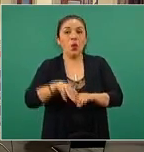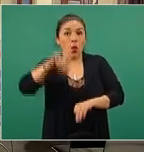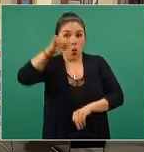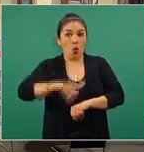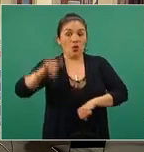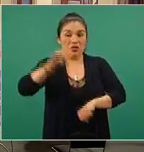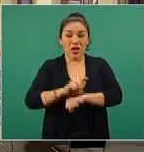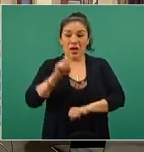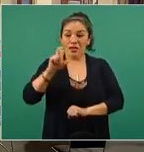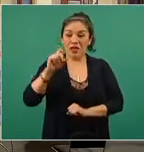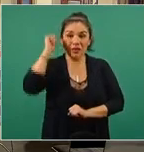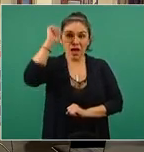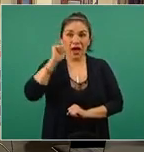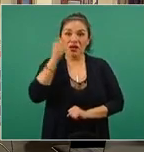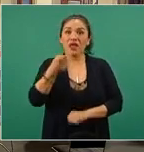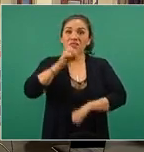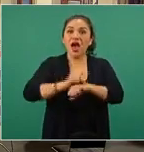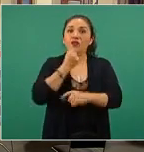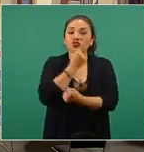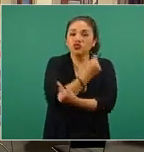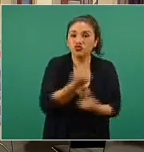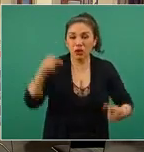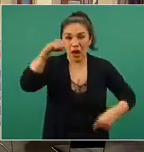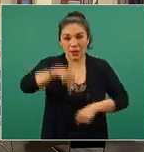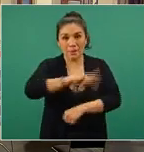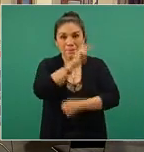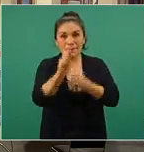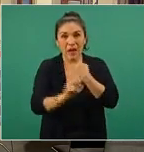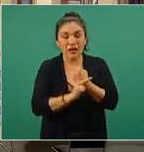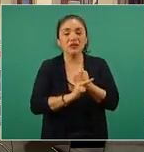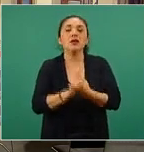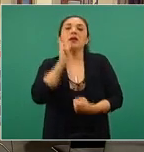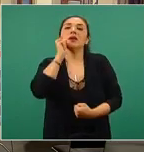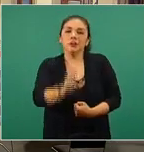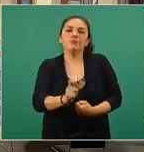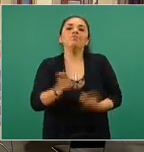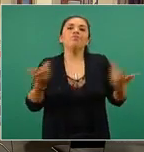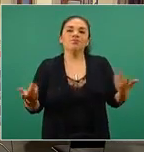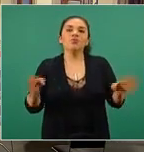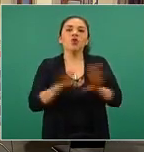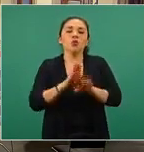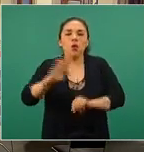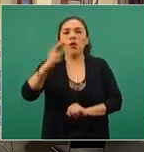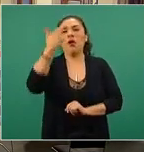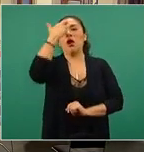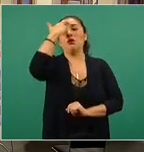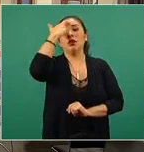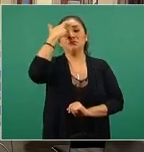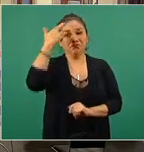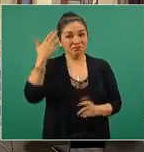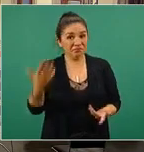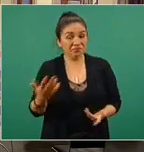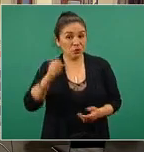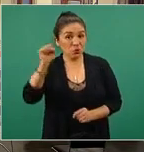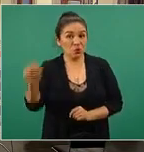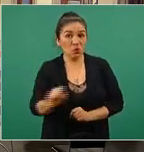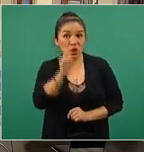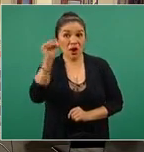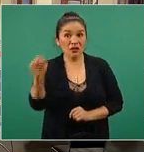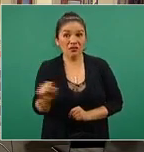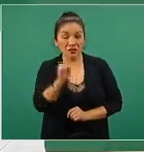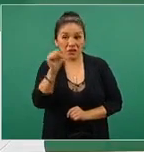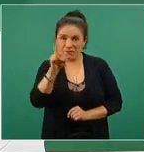hoy, 30 de abril, Día de la Niñez en nuestro país, sería recordar que